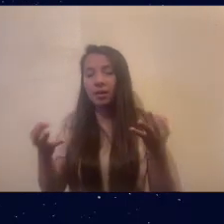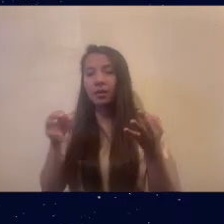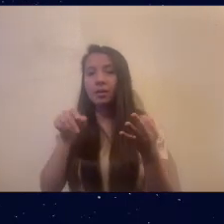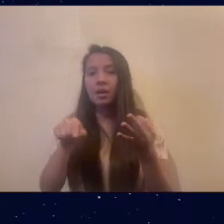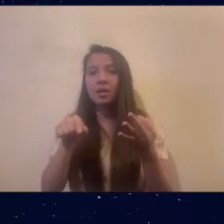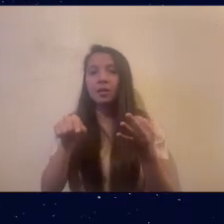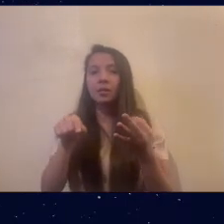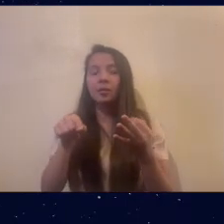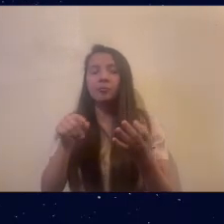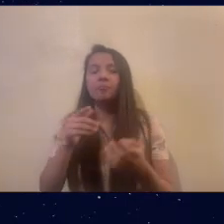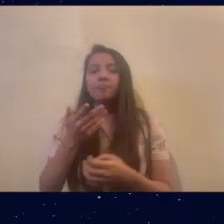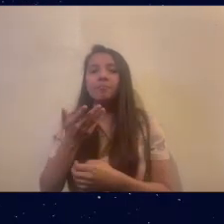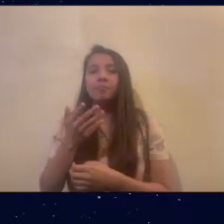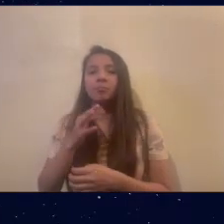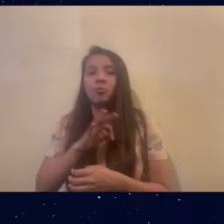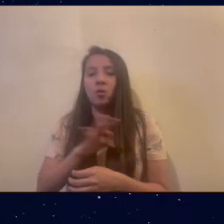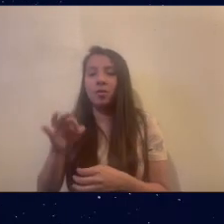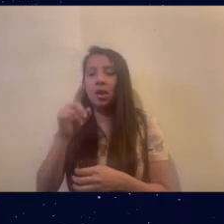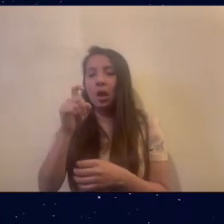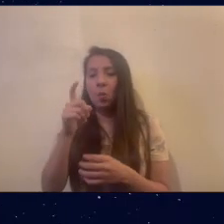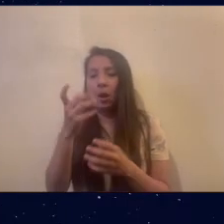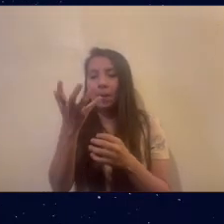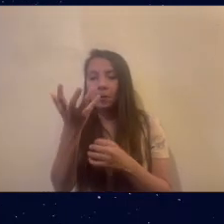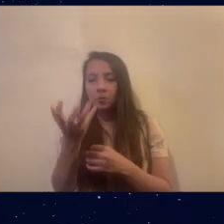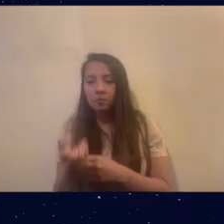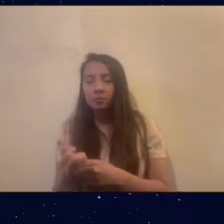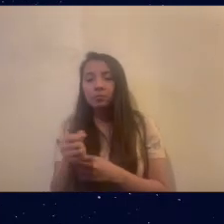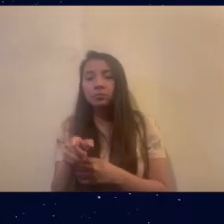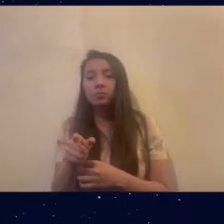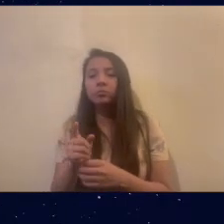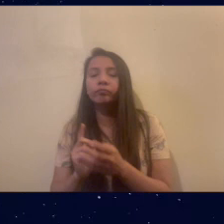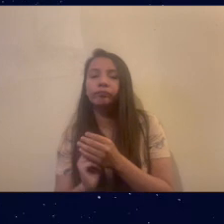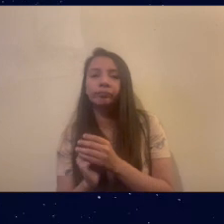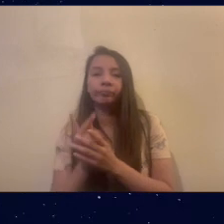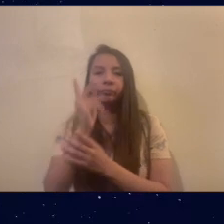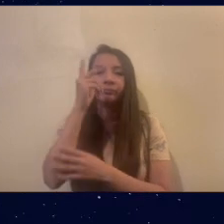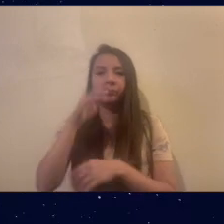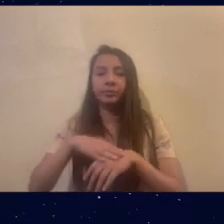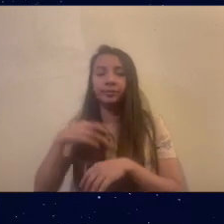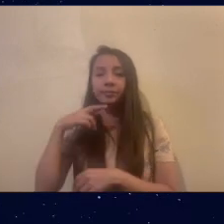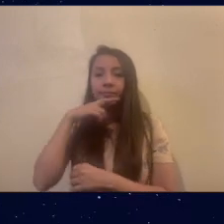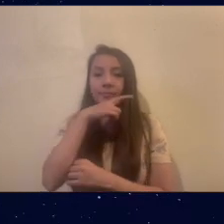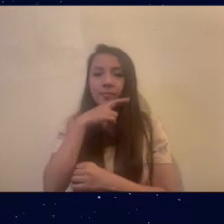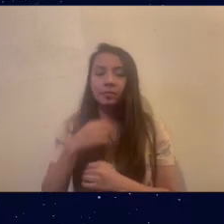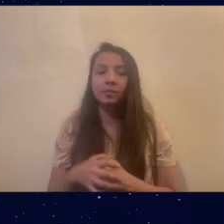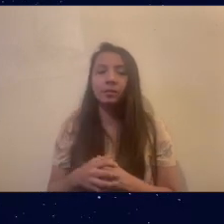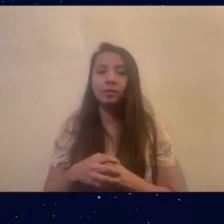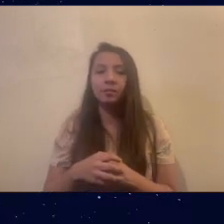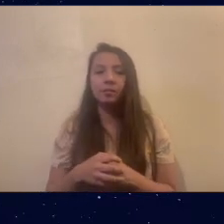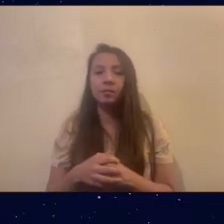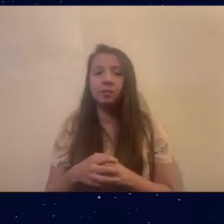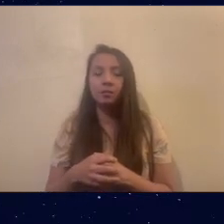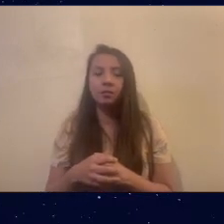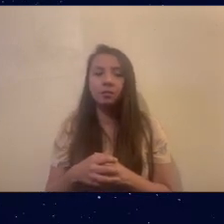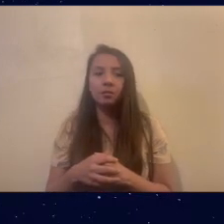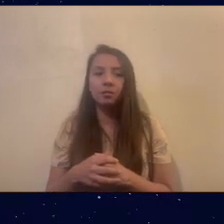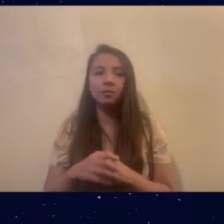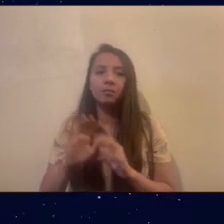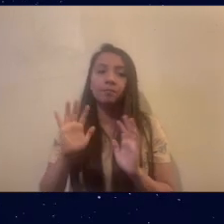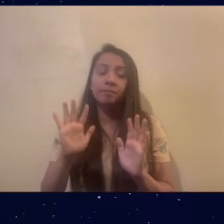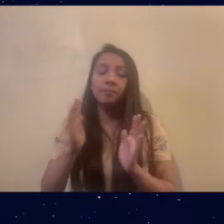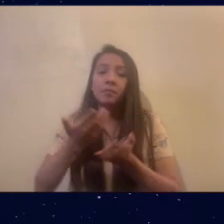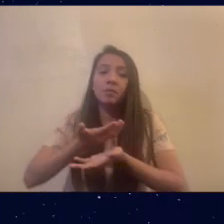digamos, aumentaba la capacidad de absorber agua y eventualmente la velocidad de la germinación. No sabemos, y